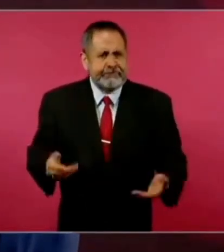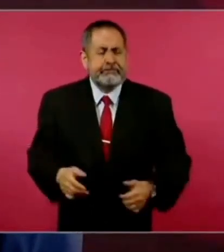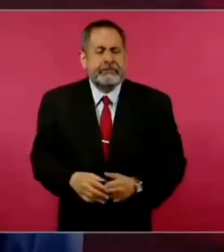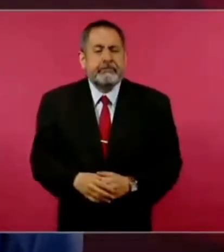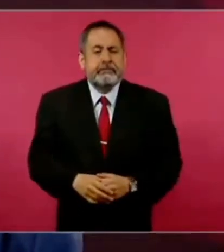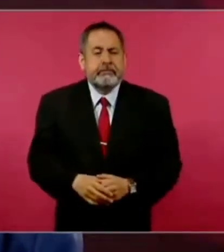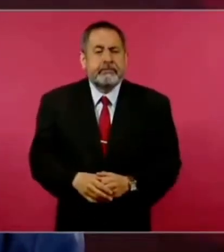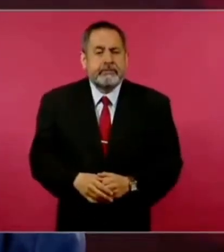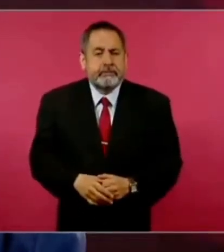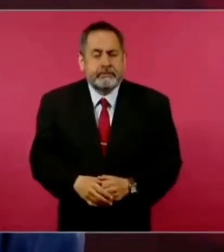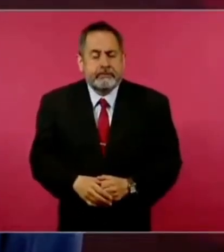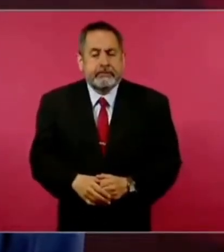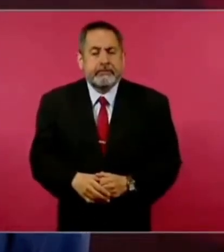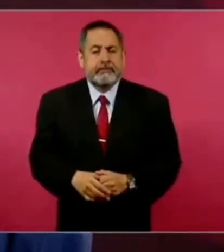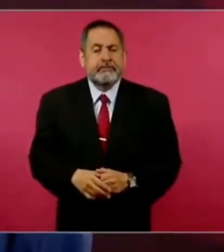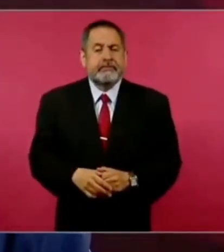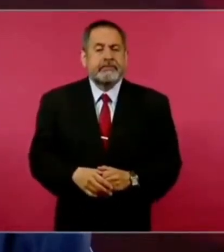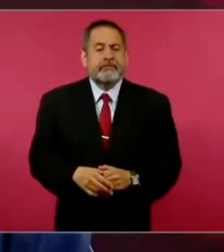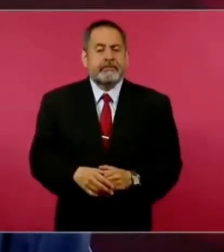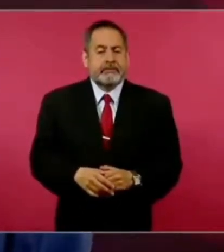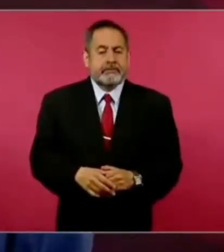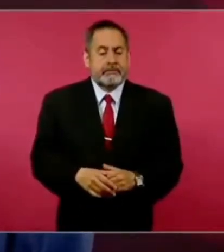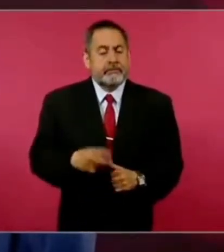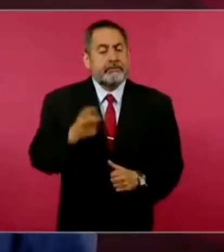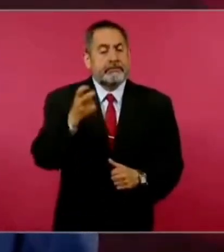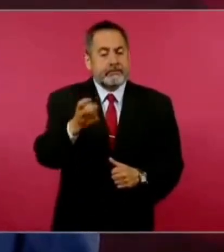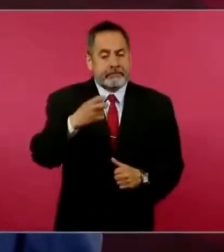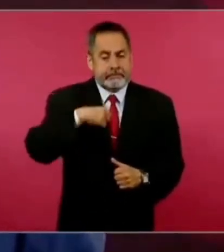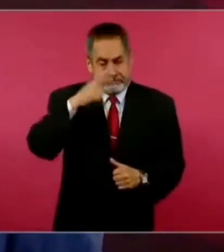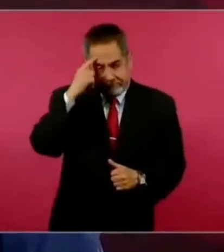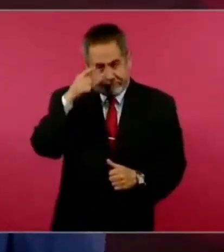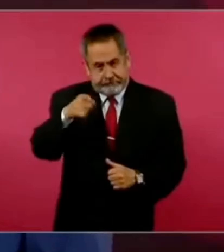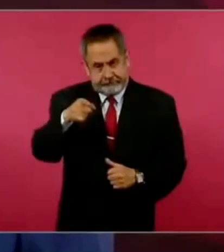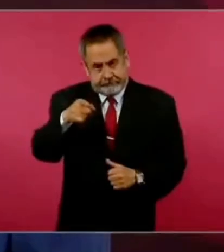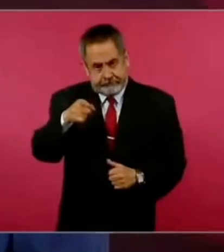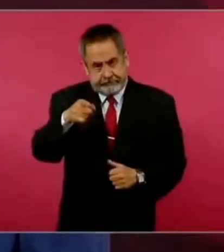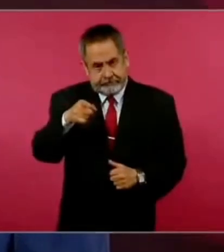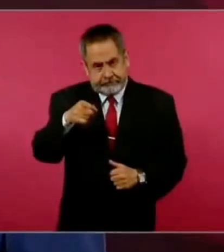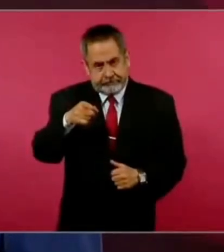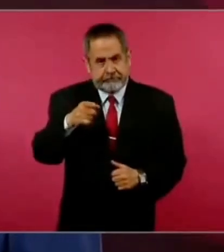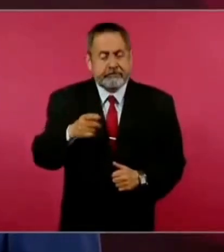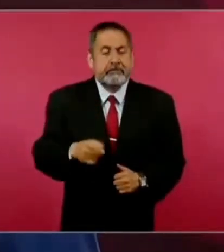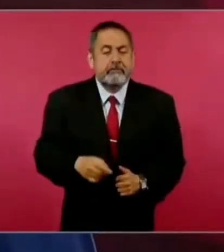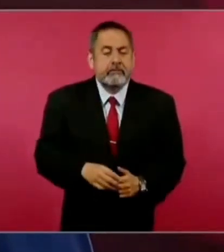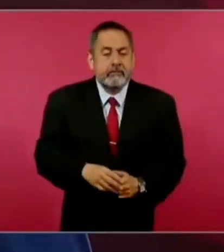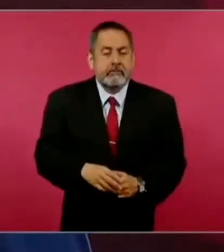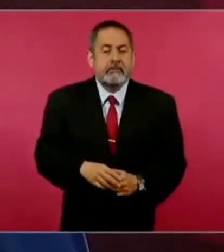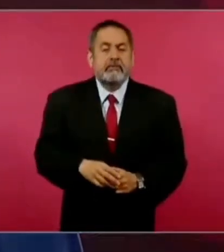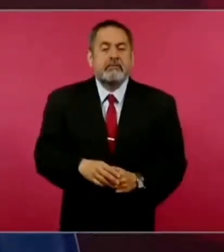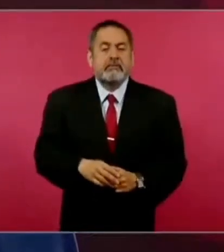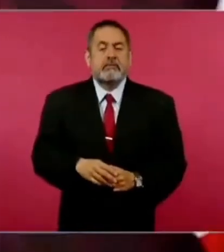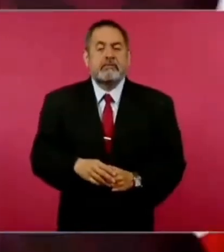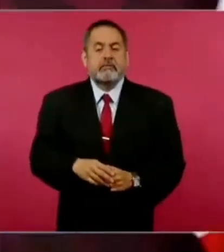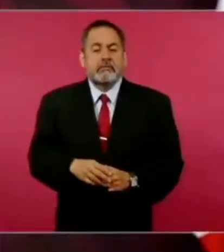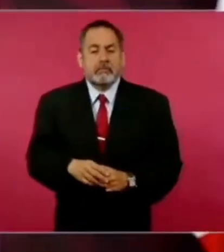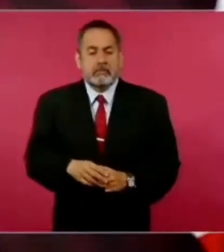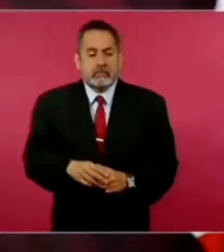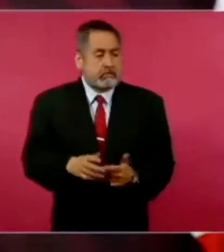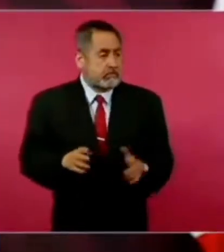Bueno, esto le conviene hasta los de